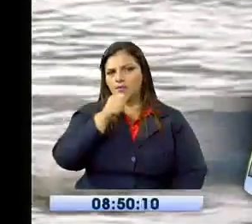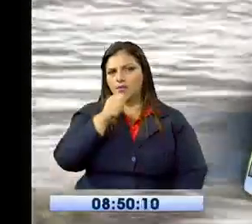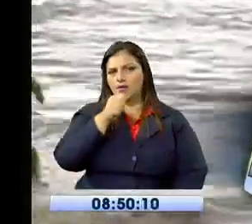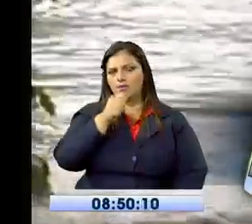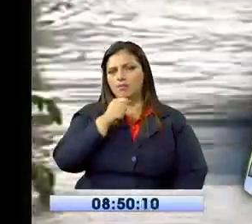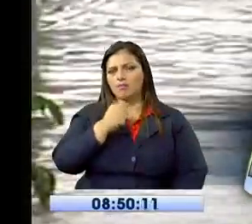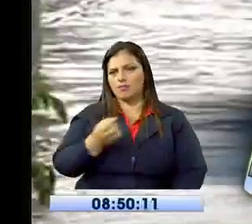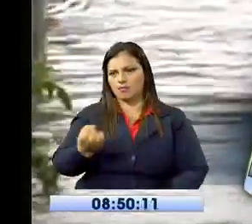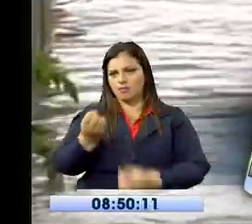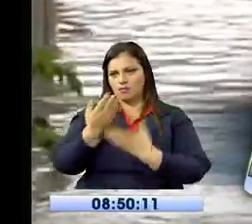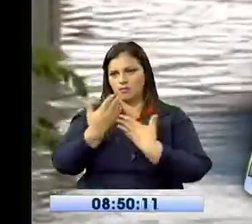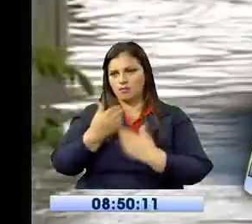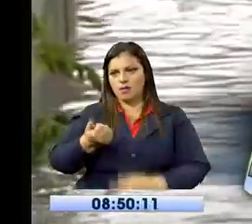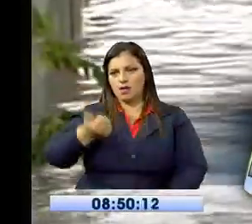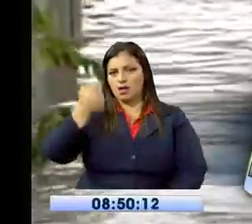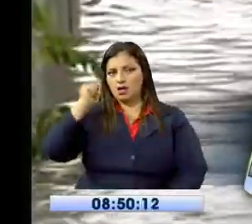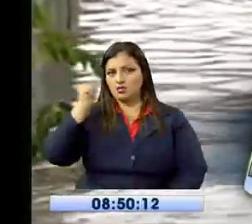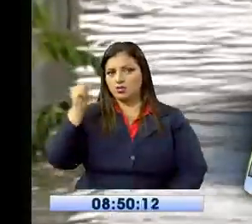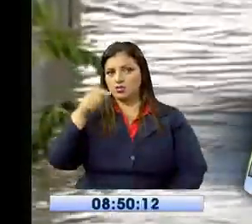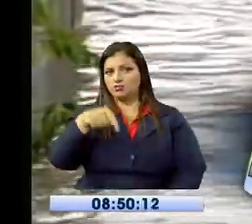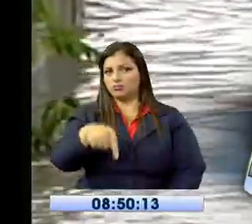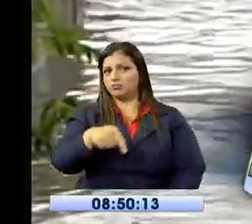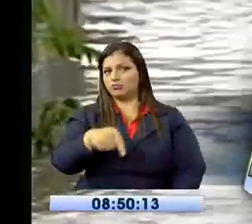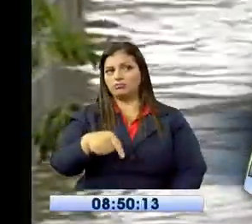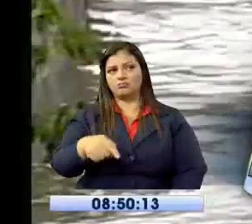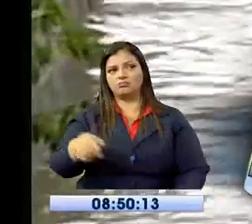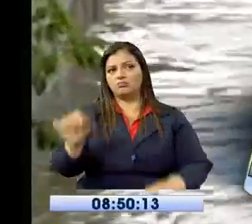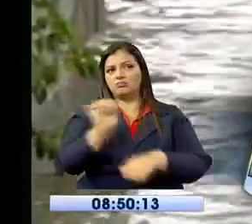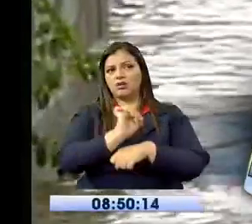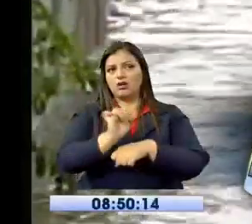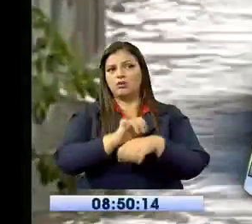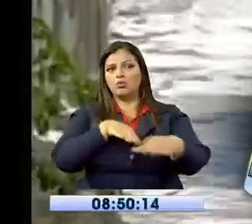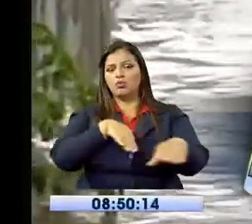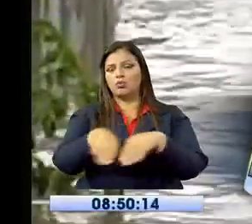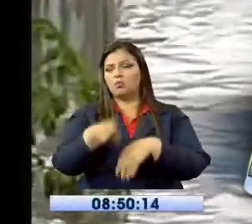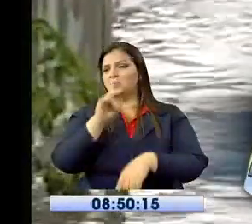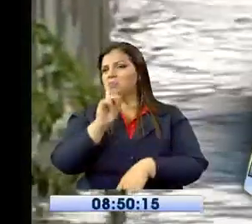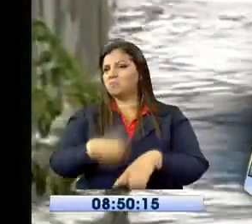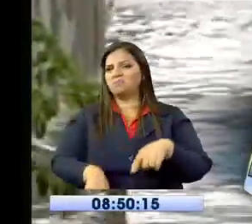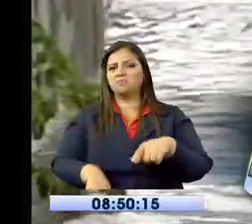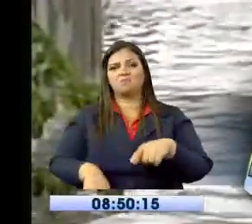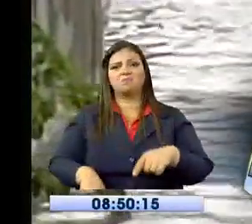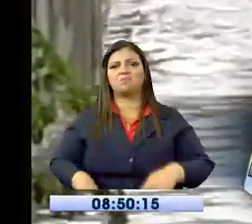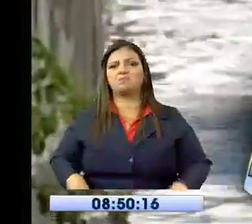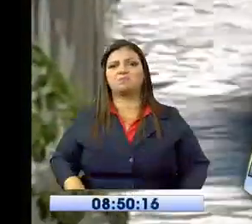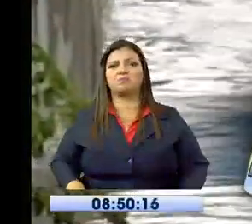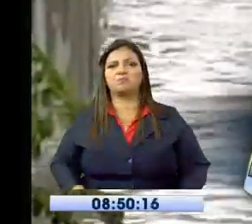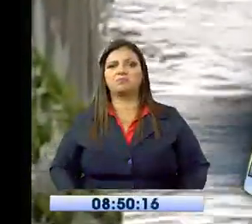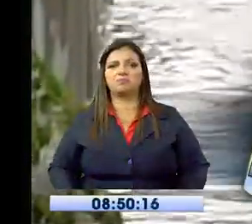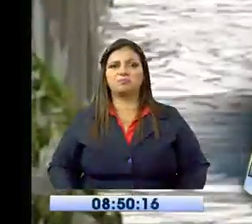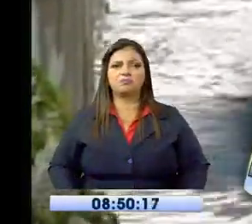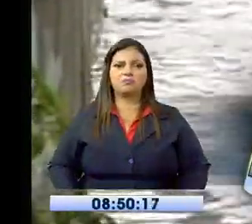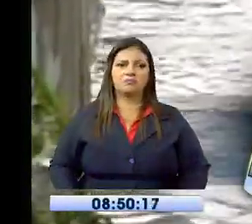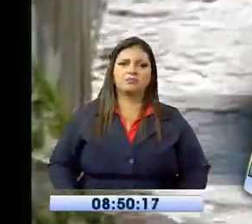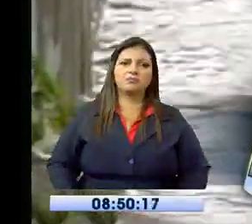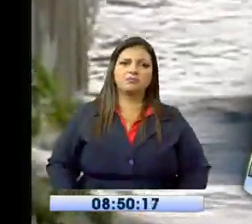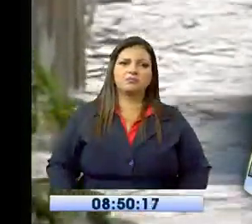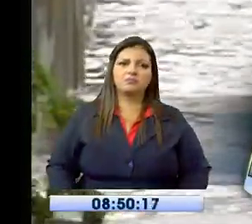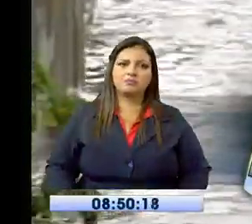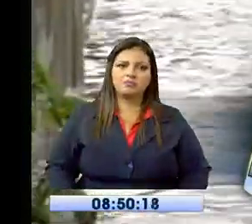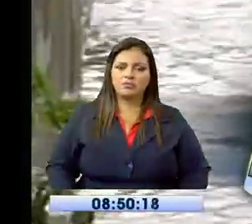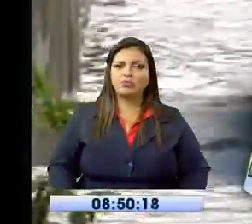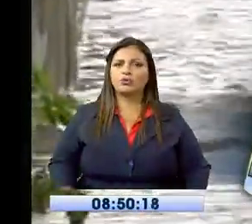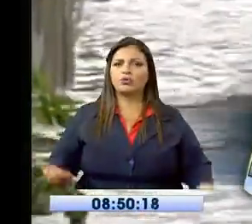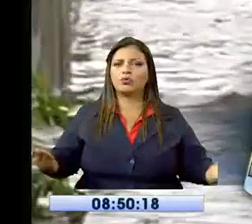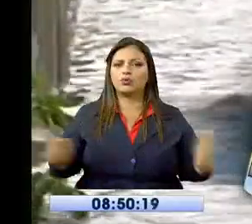cerrado este tramo, Hugo. Ah, ya. Más o menos desde la subida, más o menos desde el portón junto a la Federación Ecuatoriana